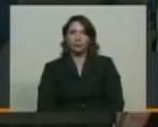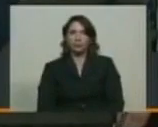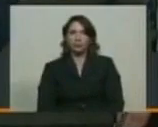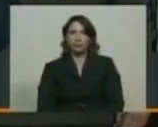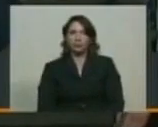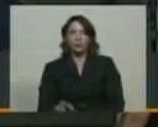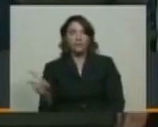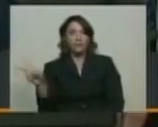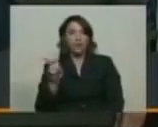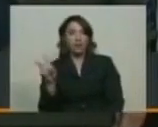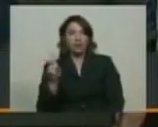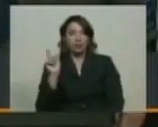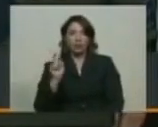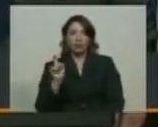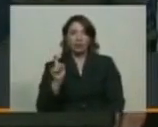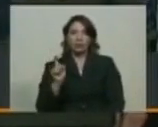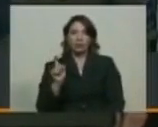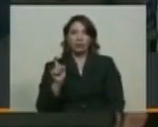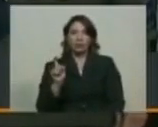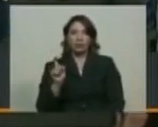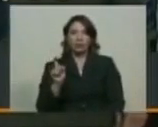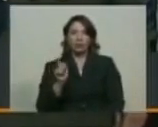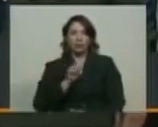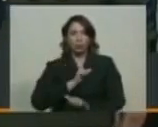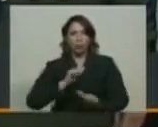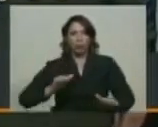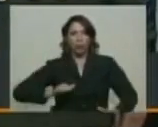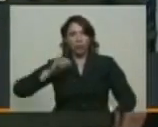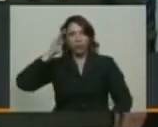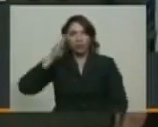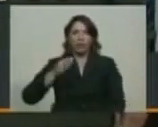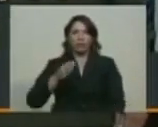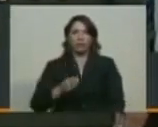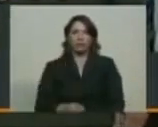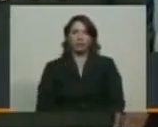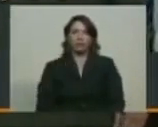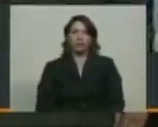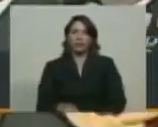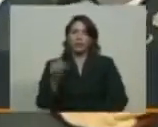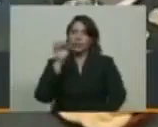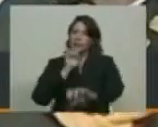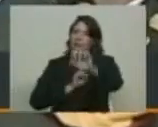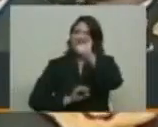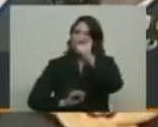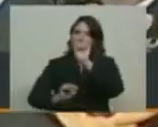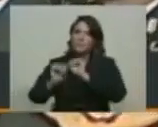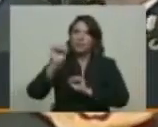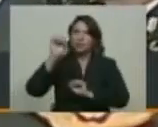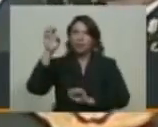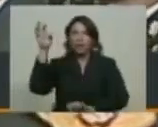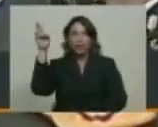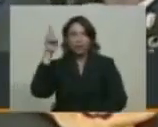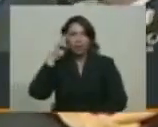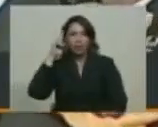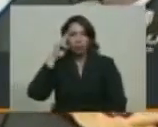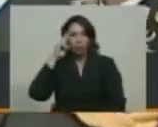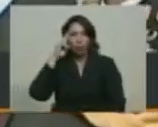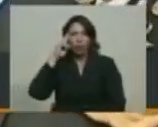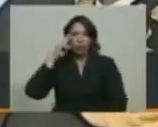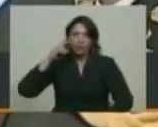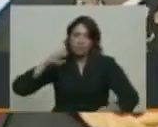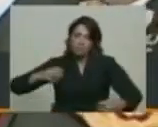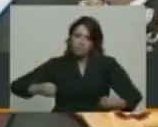Venezuela necesita oficiales que defiendan con razones, con